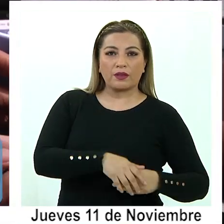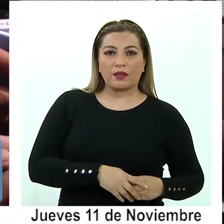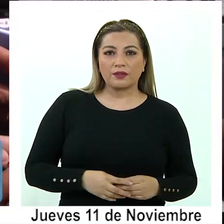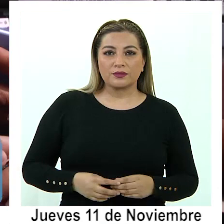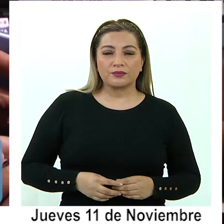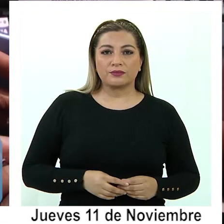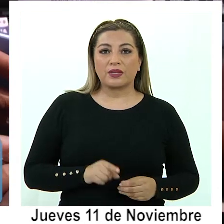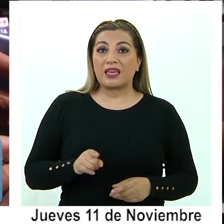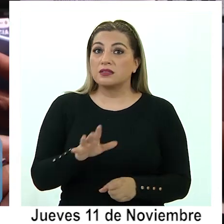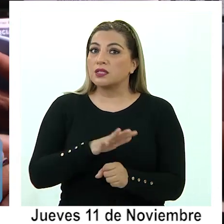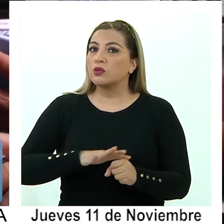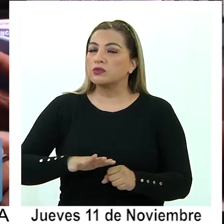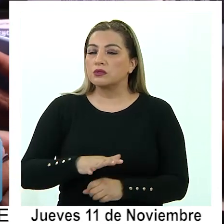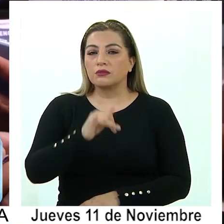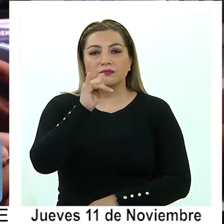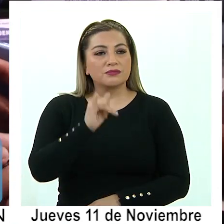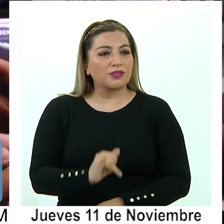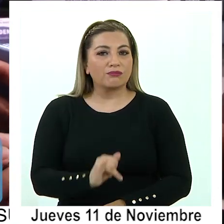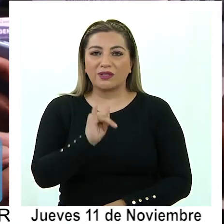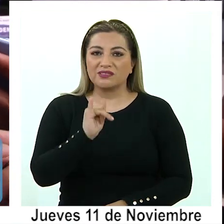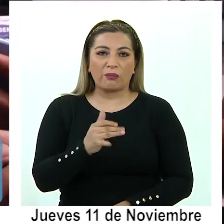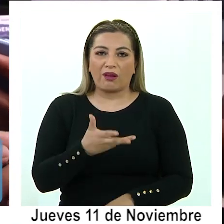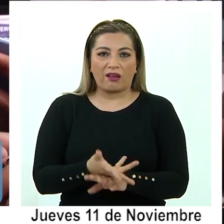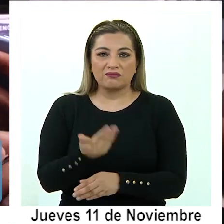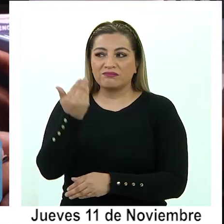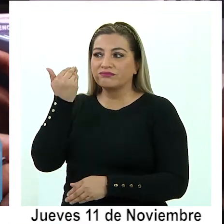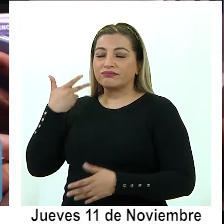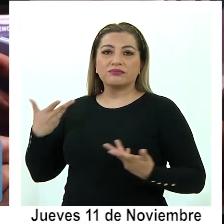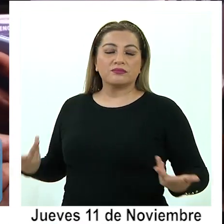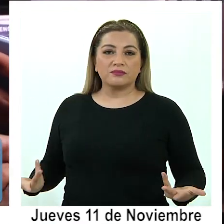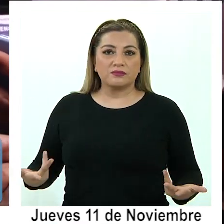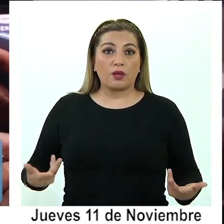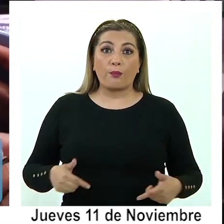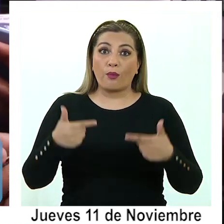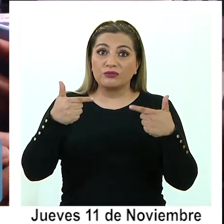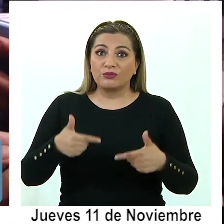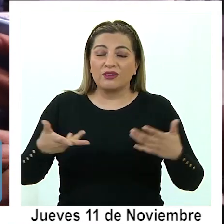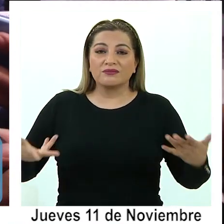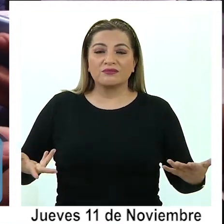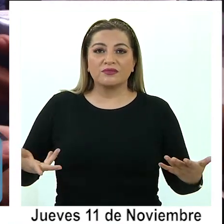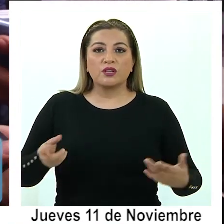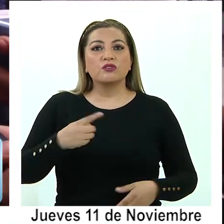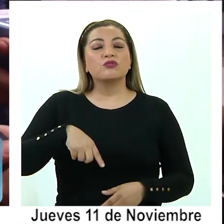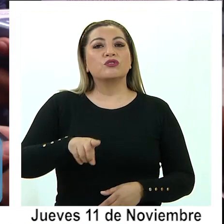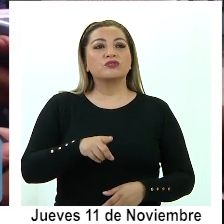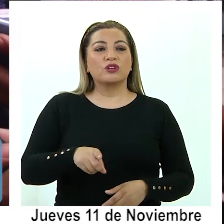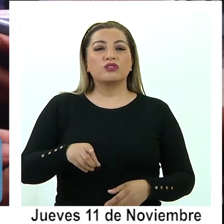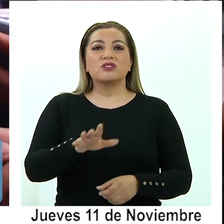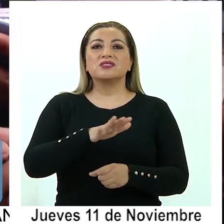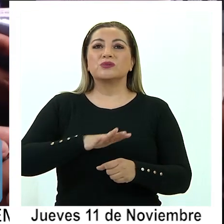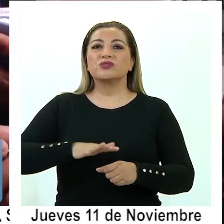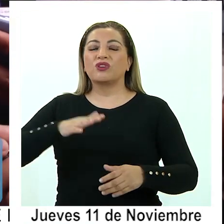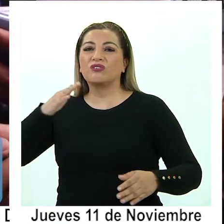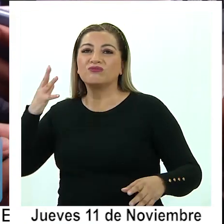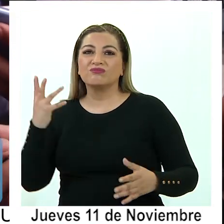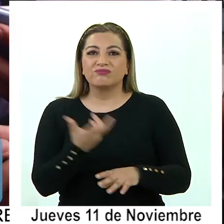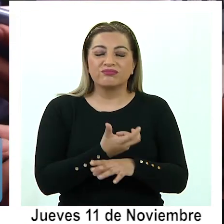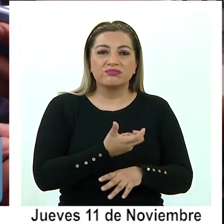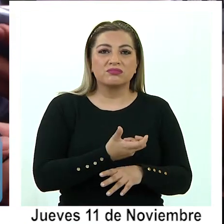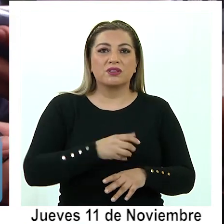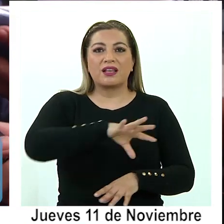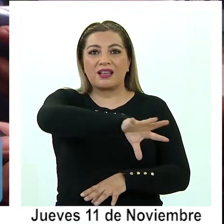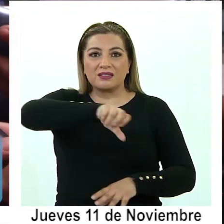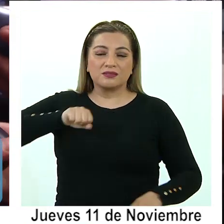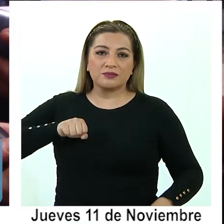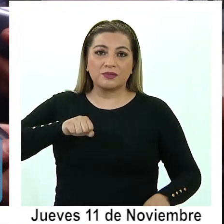situación que ha existido probablemente siempre, ¿no es cierto? Pero afortunadamente hemos ido abordando esa fórmula, ¿no es cierto? Y